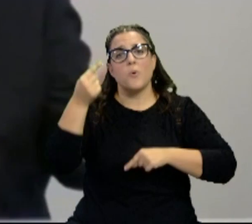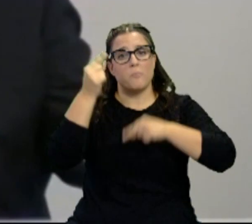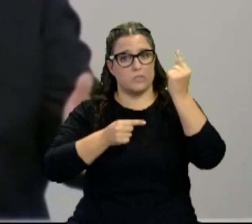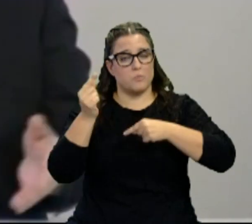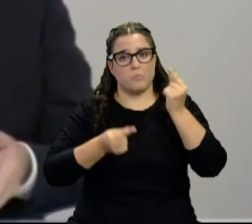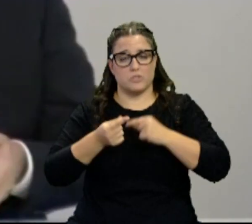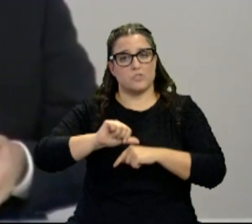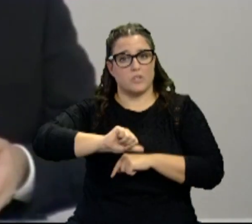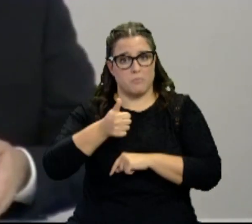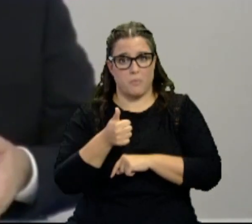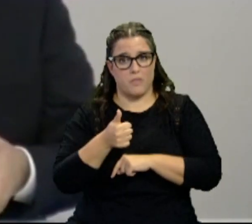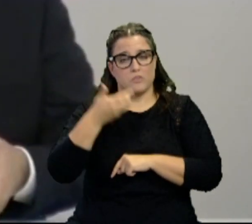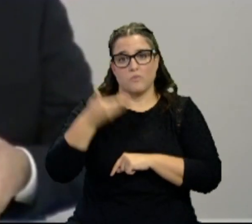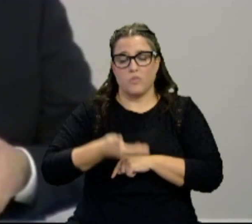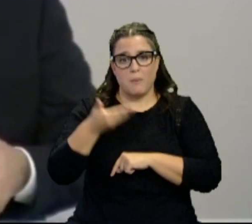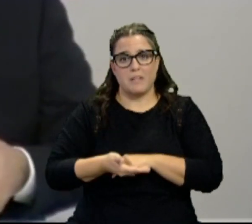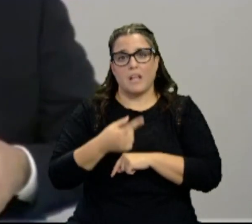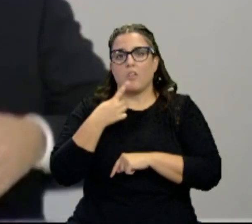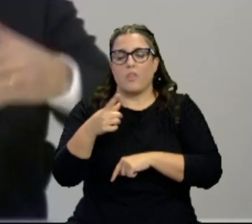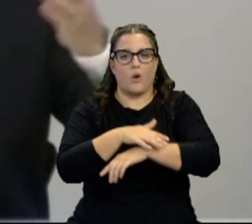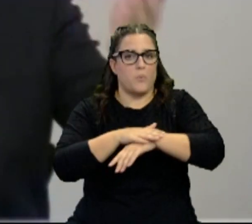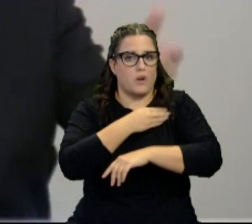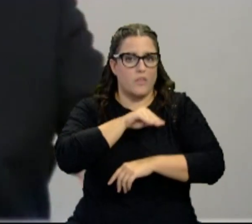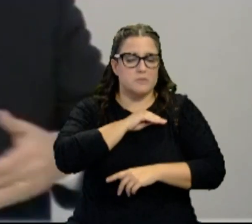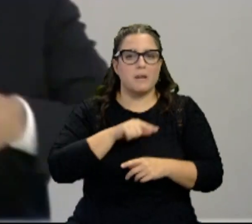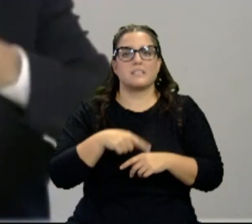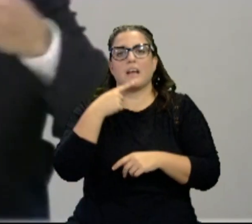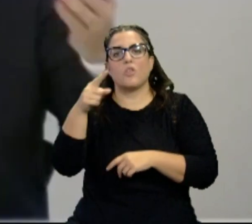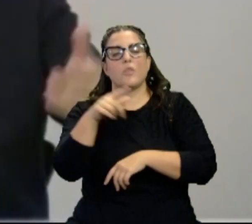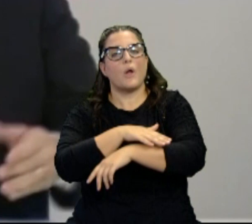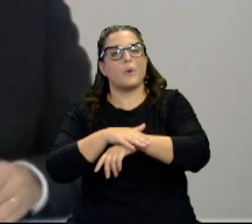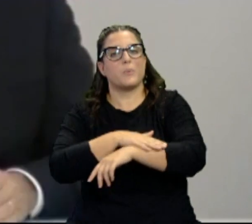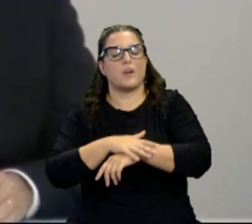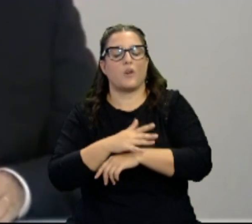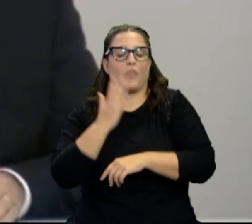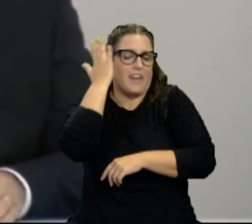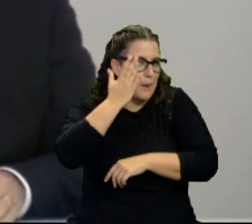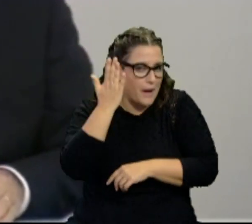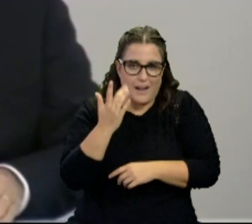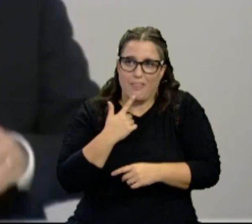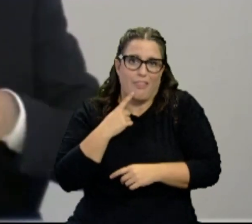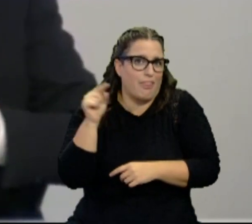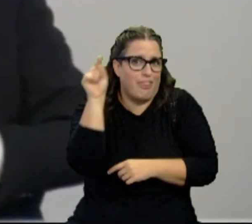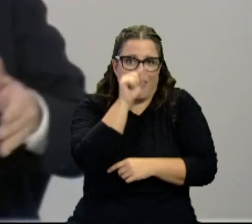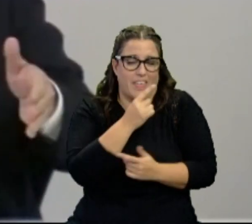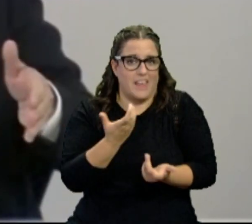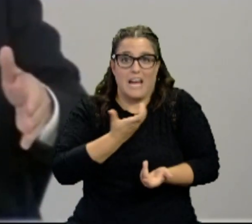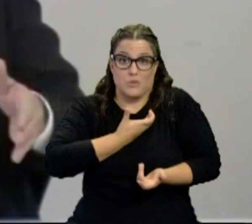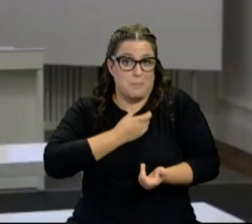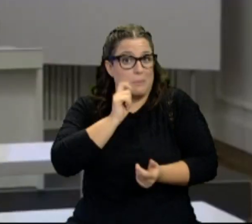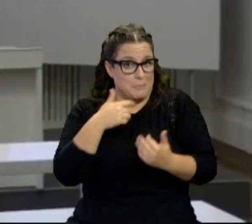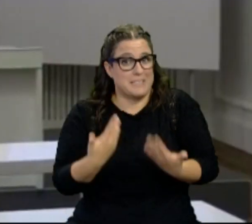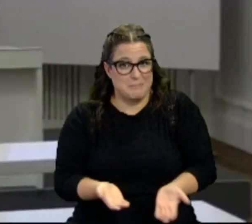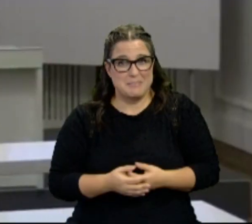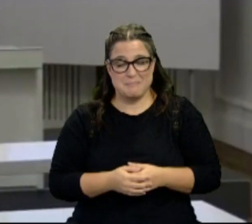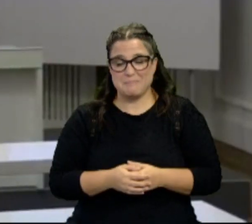dice todo el mundo. Lo dicen en el Gobierno de España, lo dicen en el Gobierno de Navarra, lo dicen en el Ayuntamiento de Pamplona.